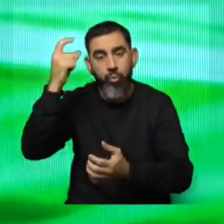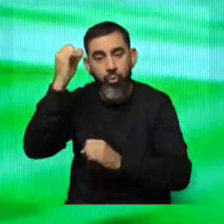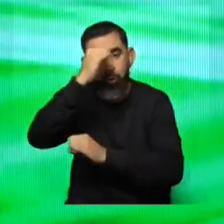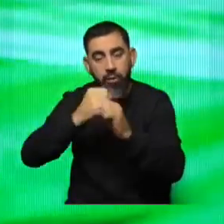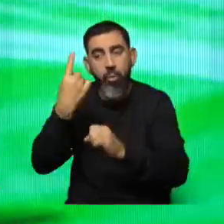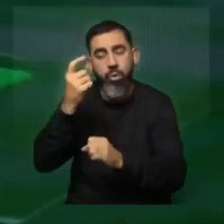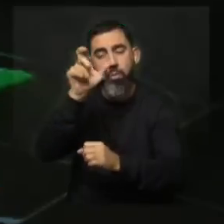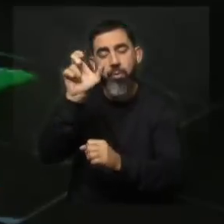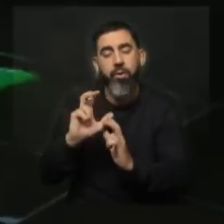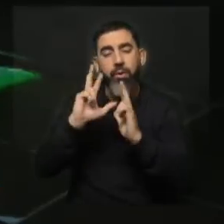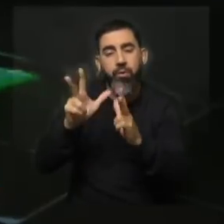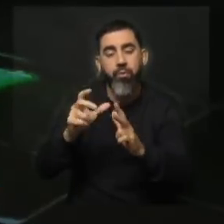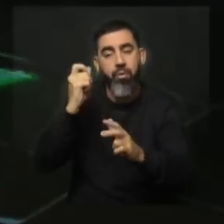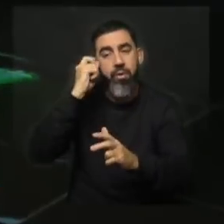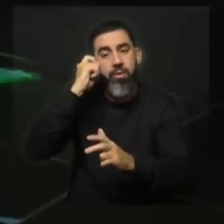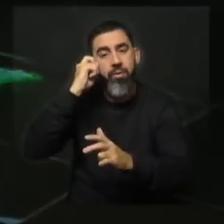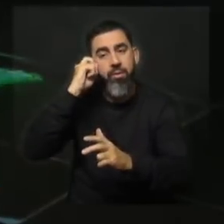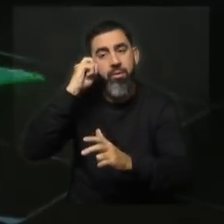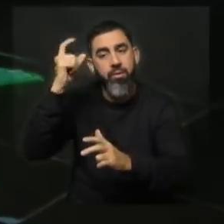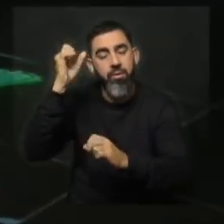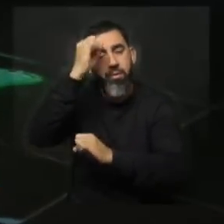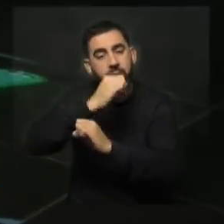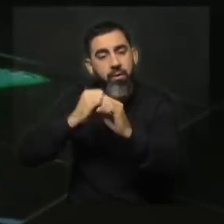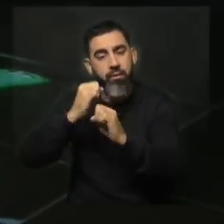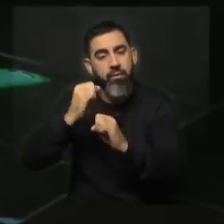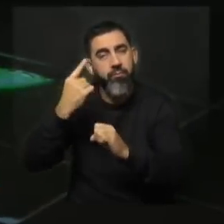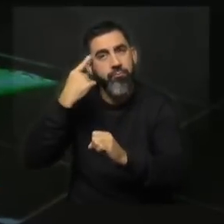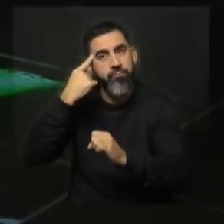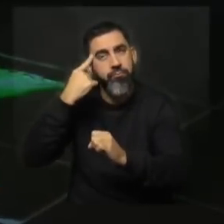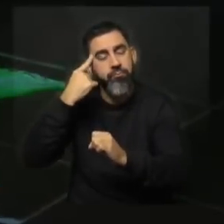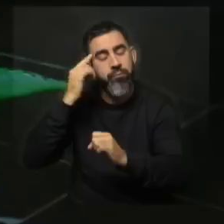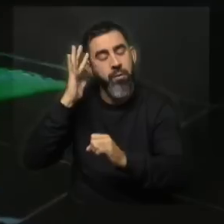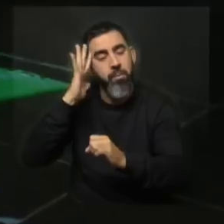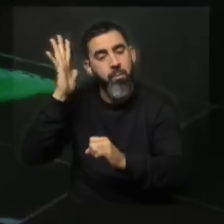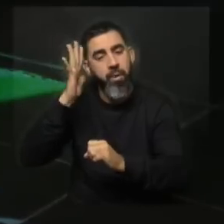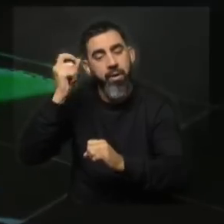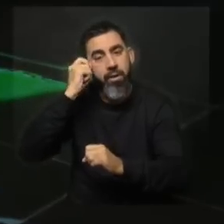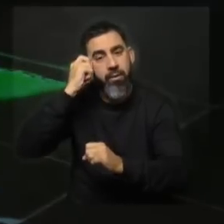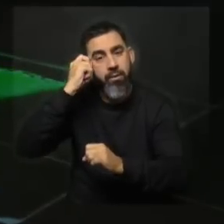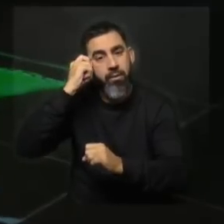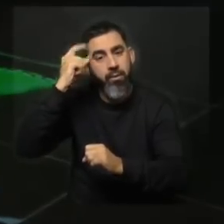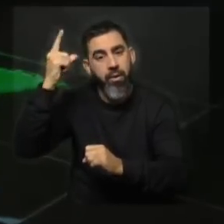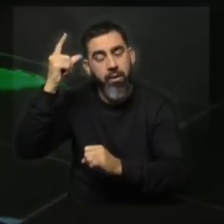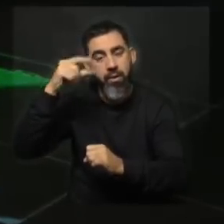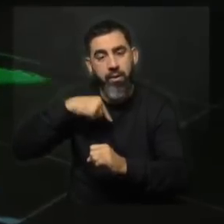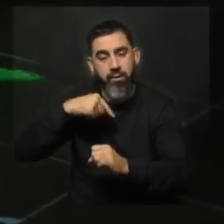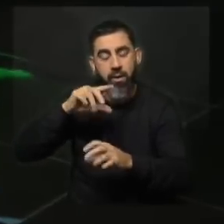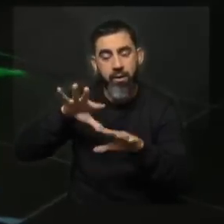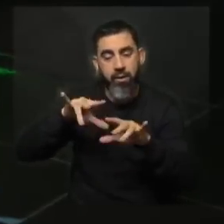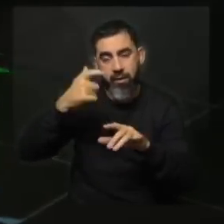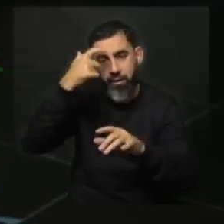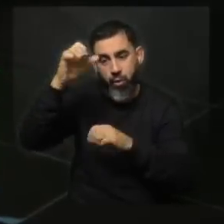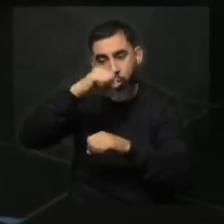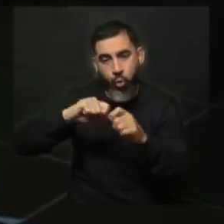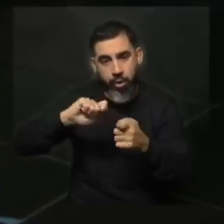uno de los ponentes decía cuando hablamos de inteligencia tenemos como Esa visión de pensar que estamos hablando de inteligencia análogo a tecnología y